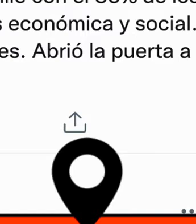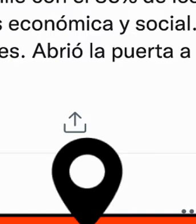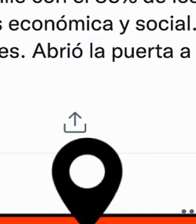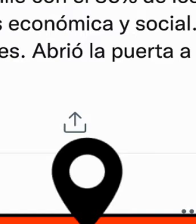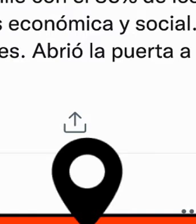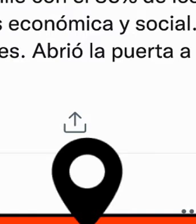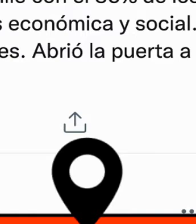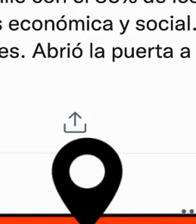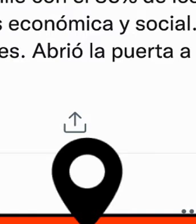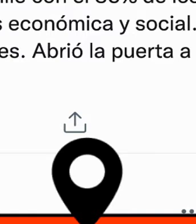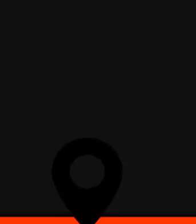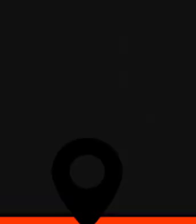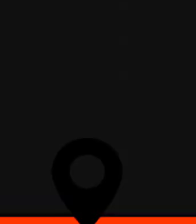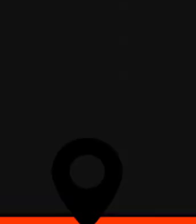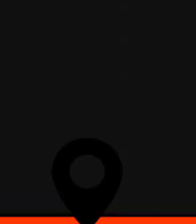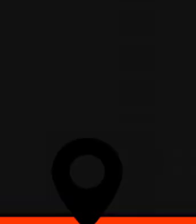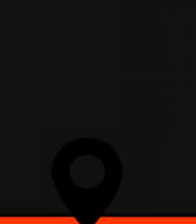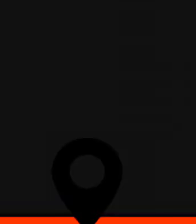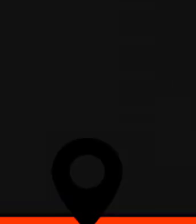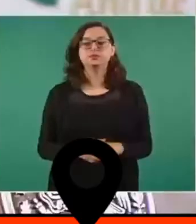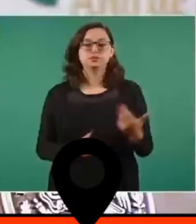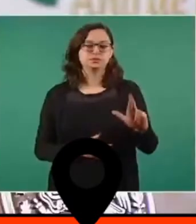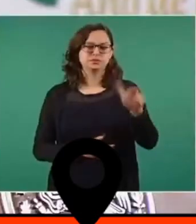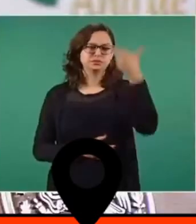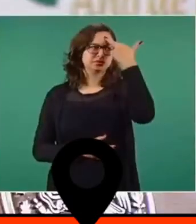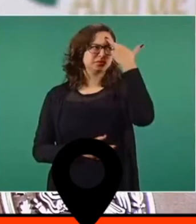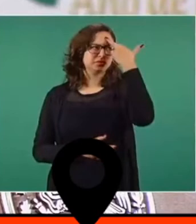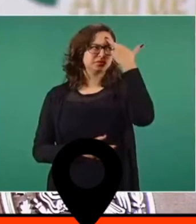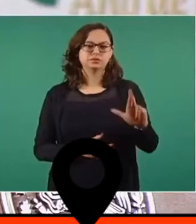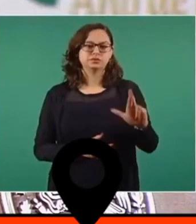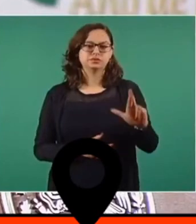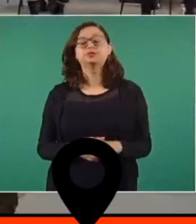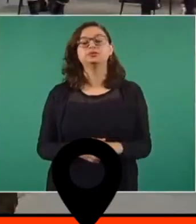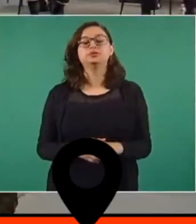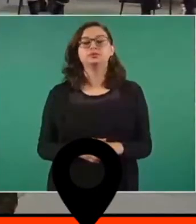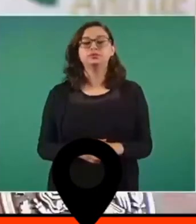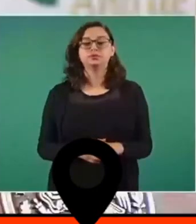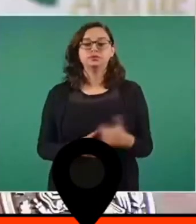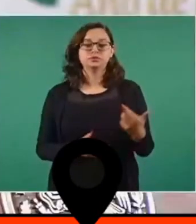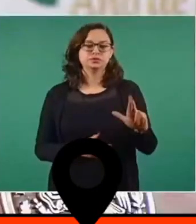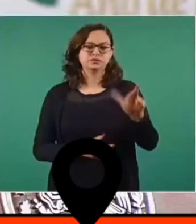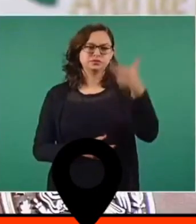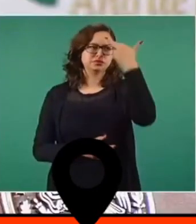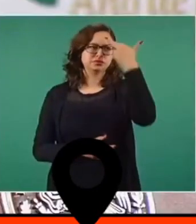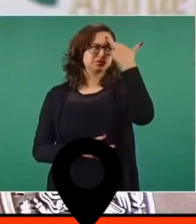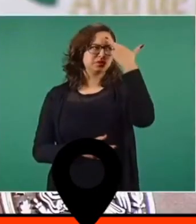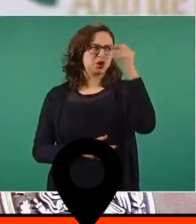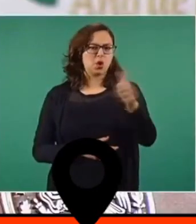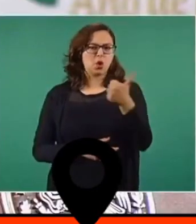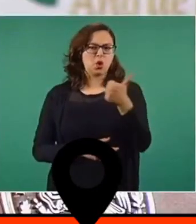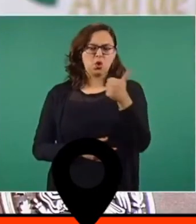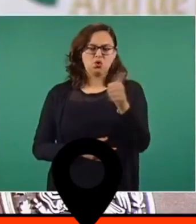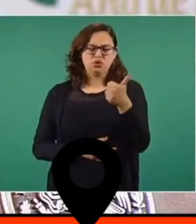para que ustedes vean tengo el 13 pero creo que el 11 o el 13 el